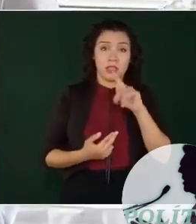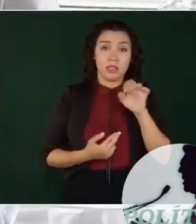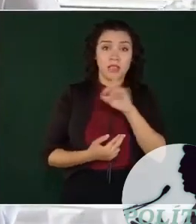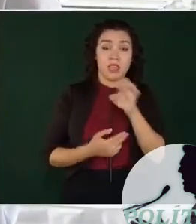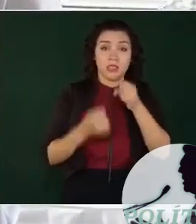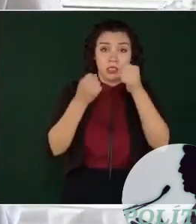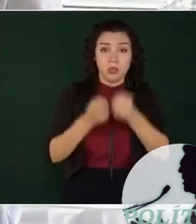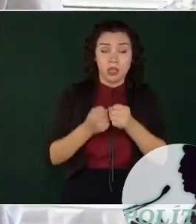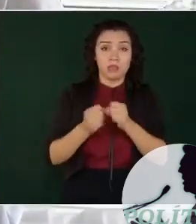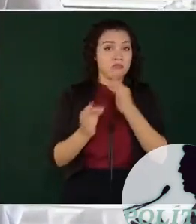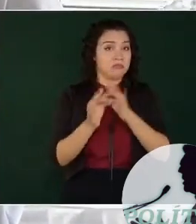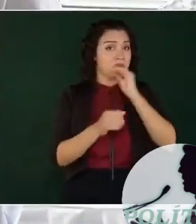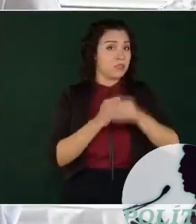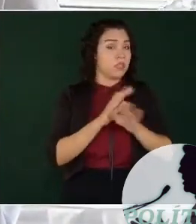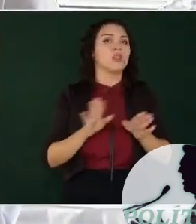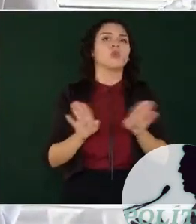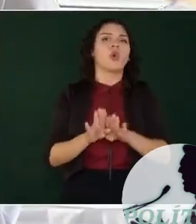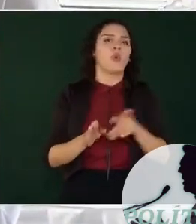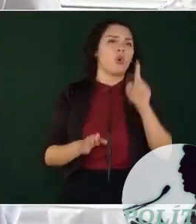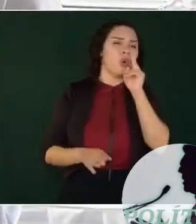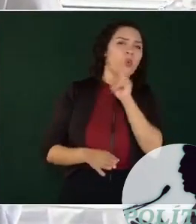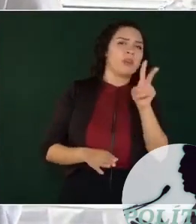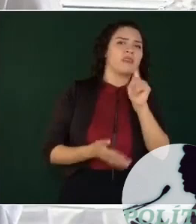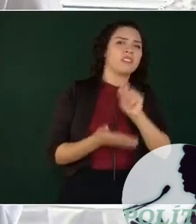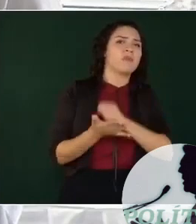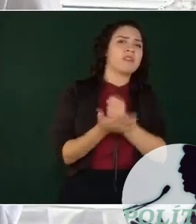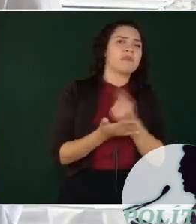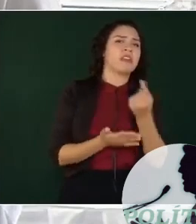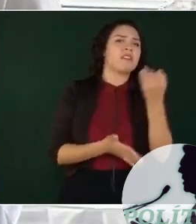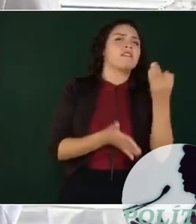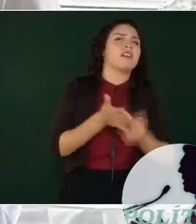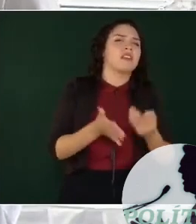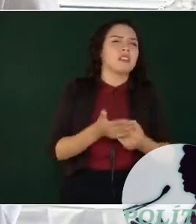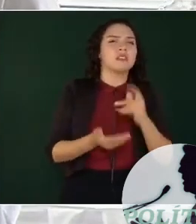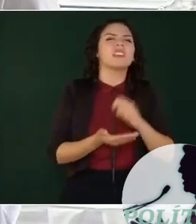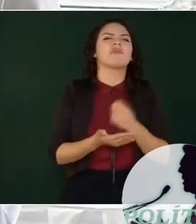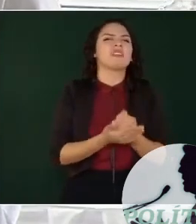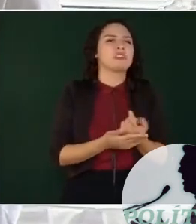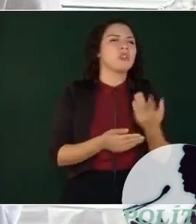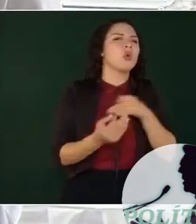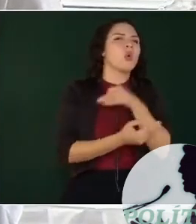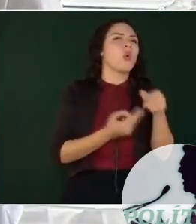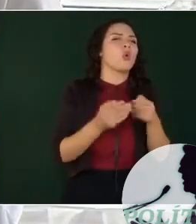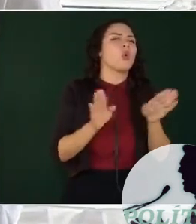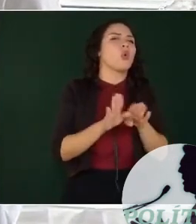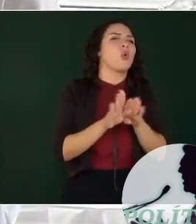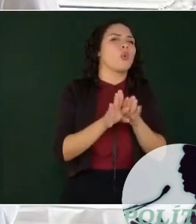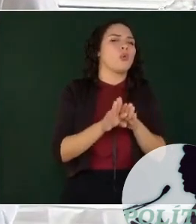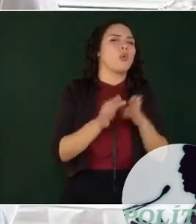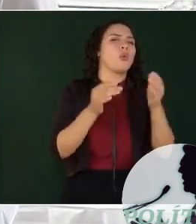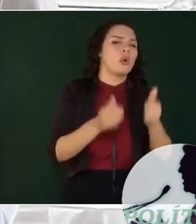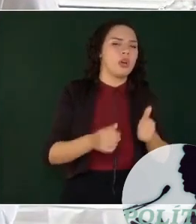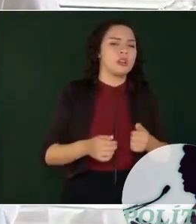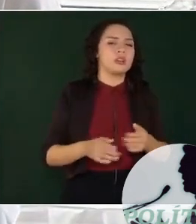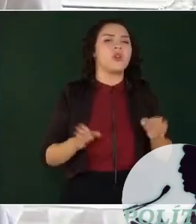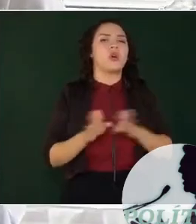encuentra Tamaulipas? ¿Cómo encuentra Tamaulipas en el tema de seguridad en estos momentos? Y al saber que